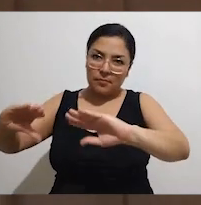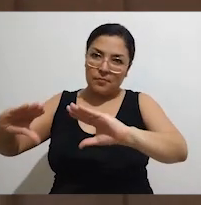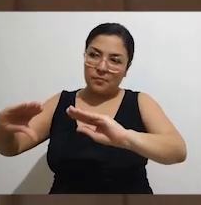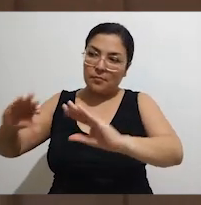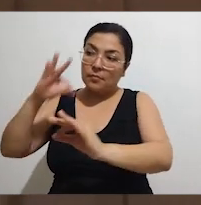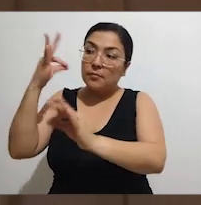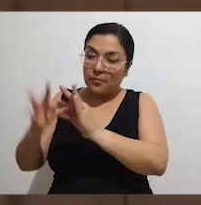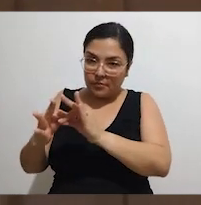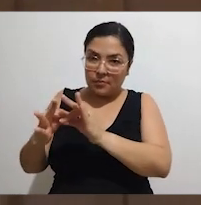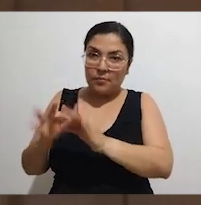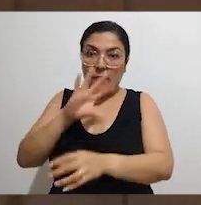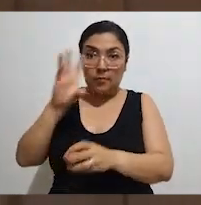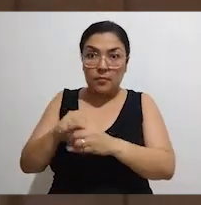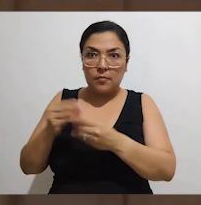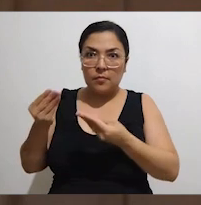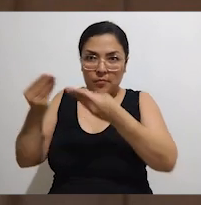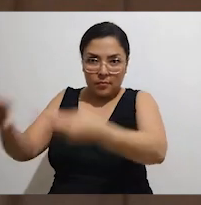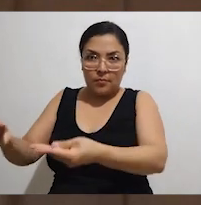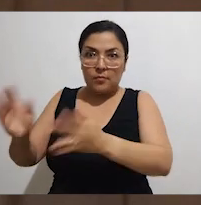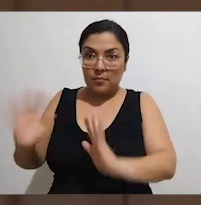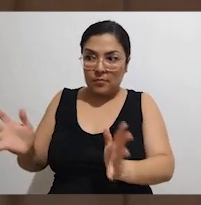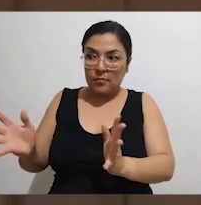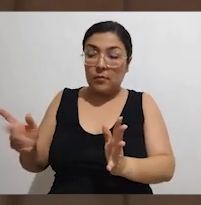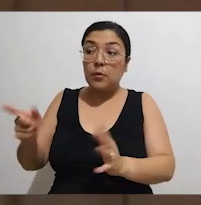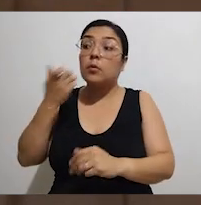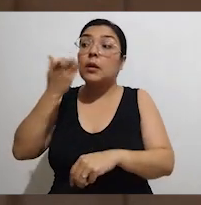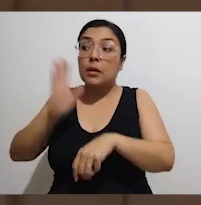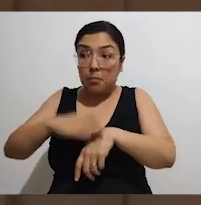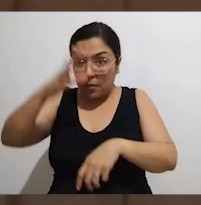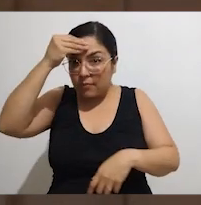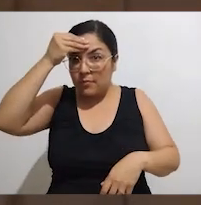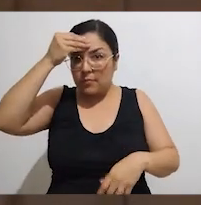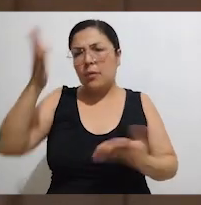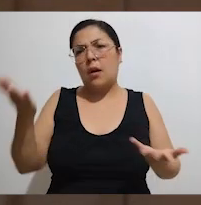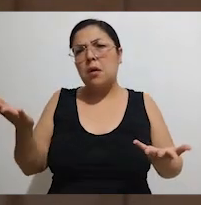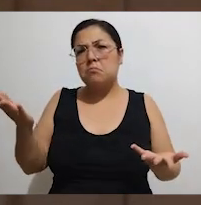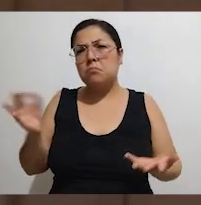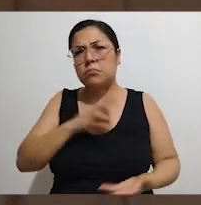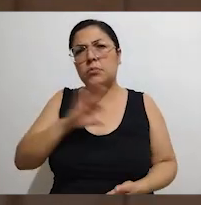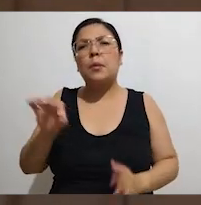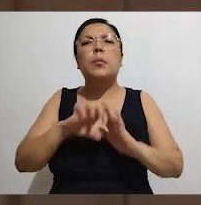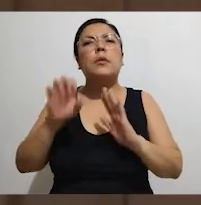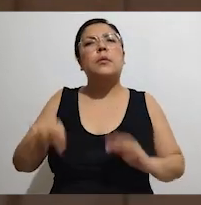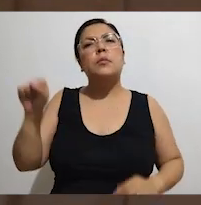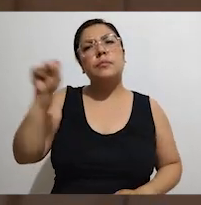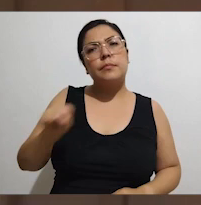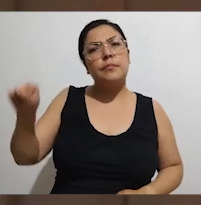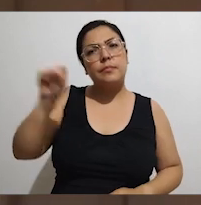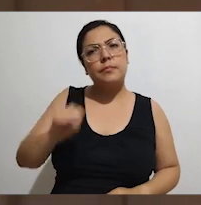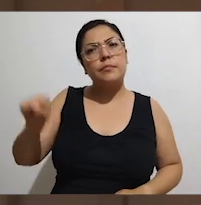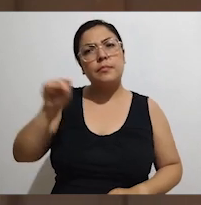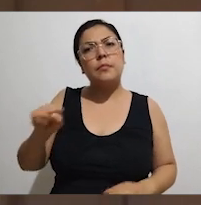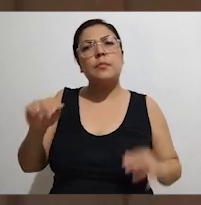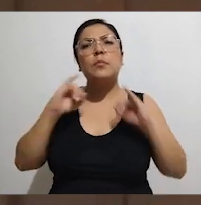los instrumentos básicos, pero si alguien quería conocer mayor información, por ejemplo, el sábado que tuvimos esta